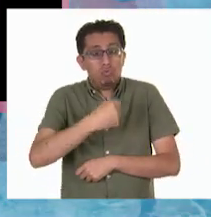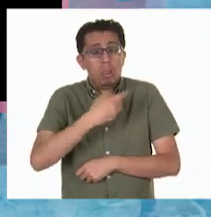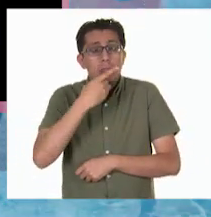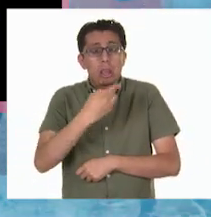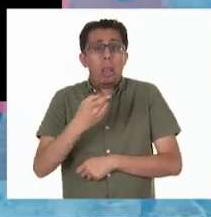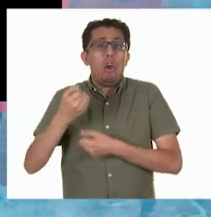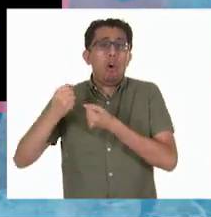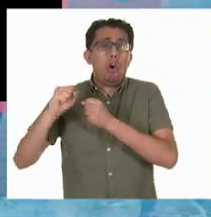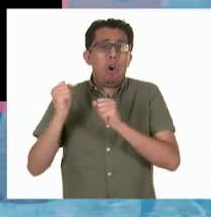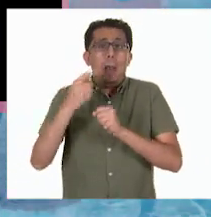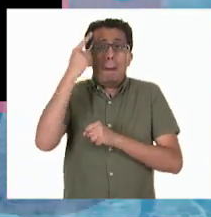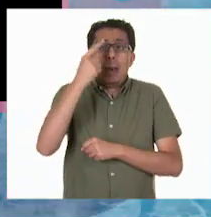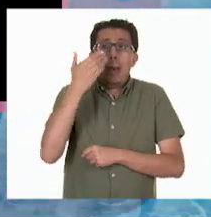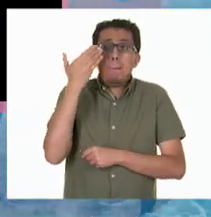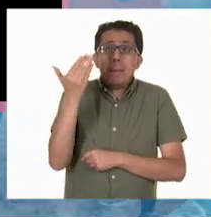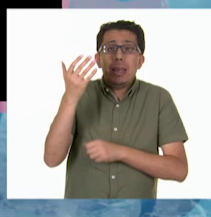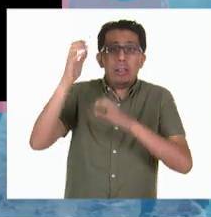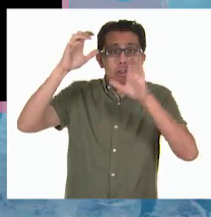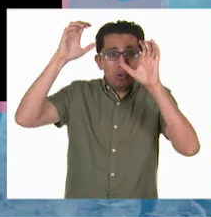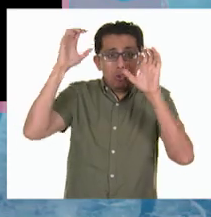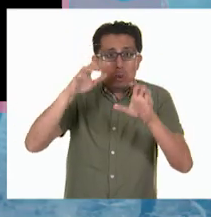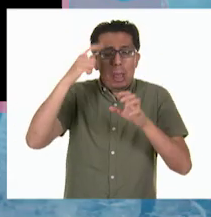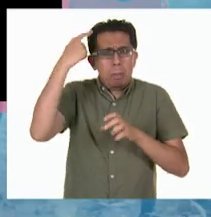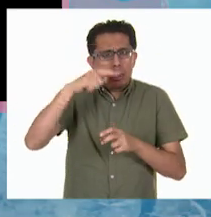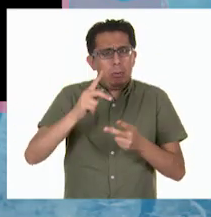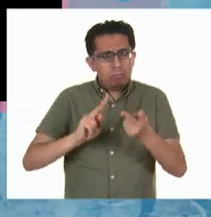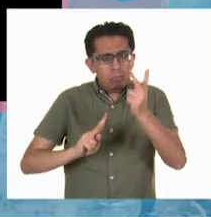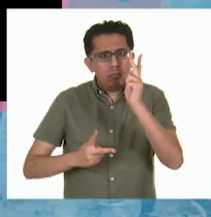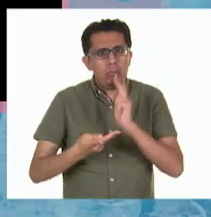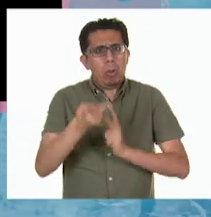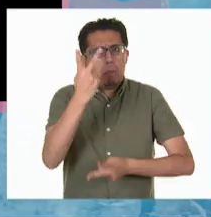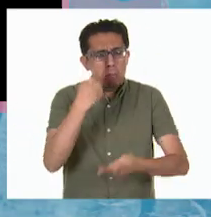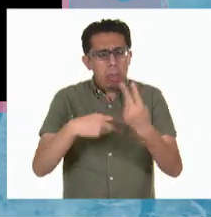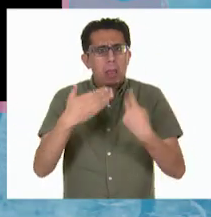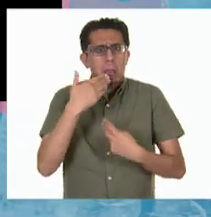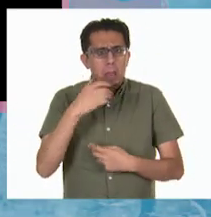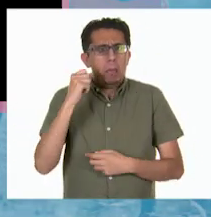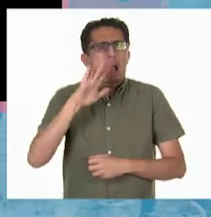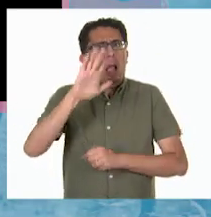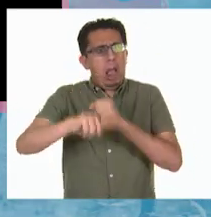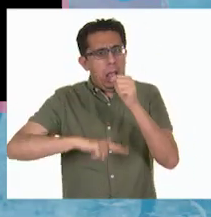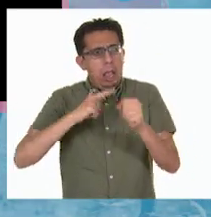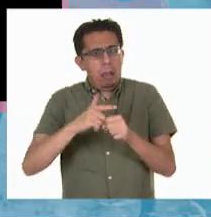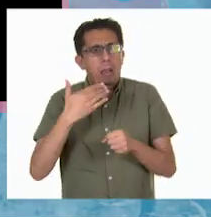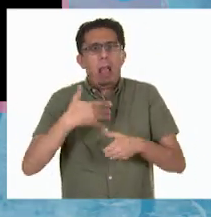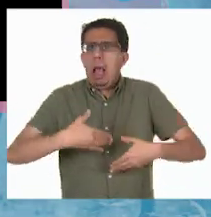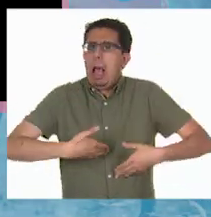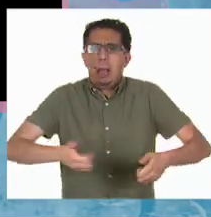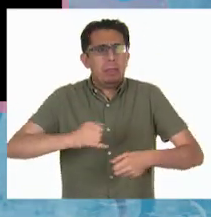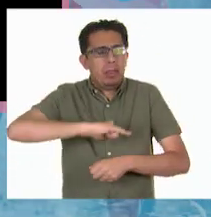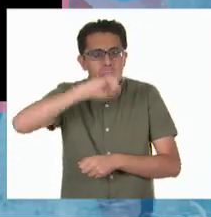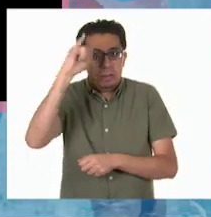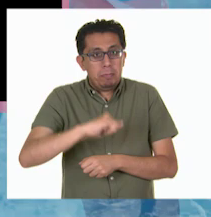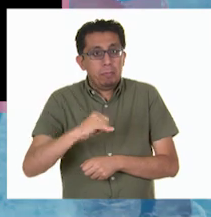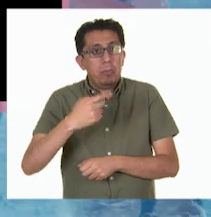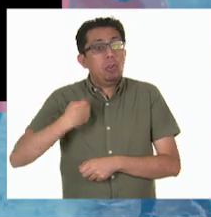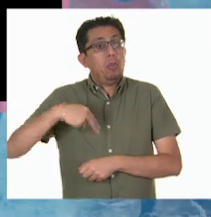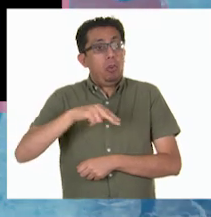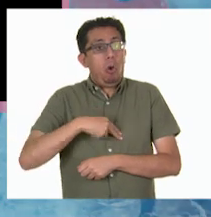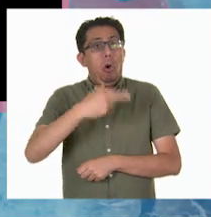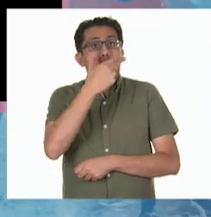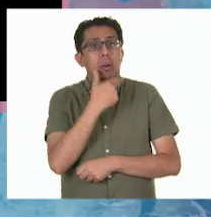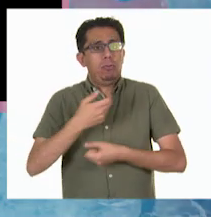lluvia, para que se den las plantas y vivan los animales. Y así nunca pasemos hambre. Corremos los